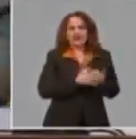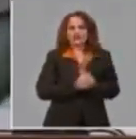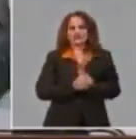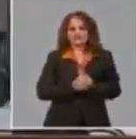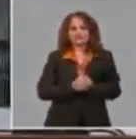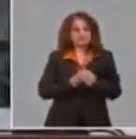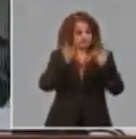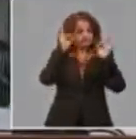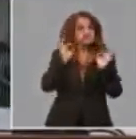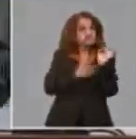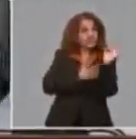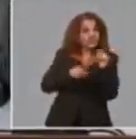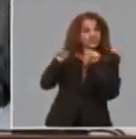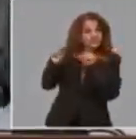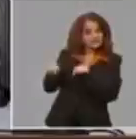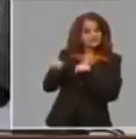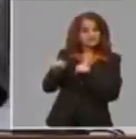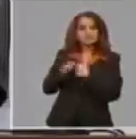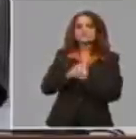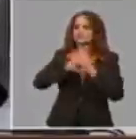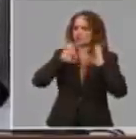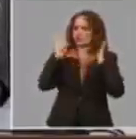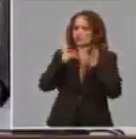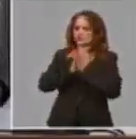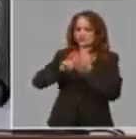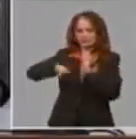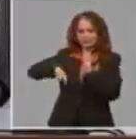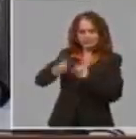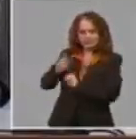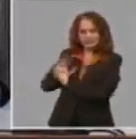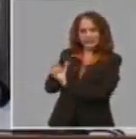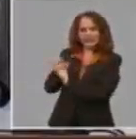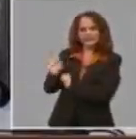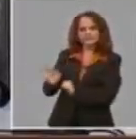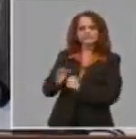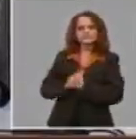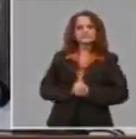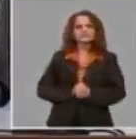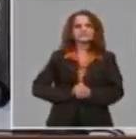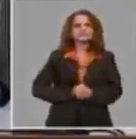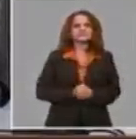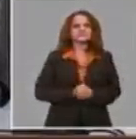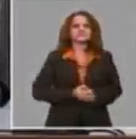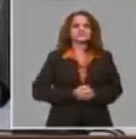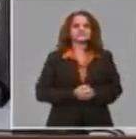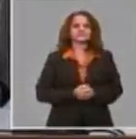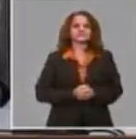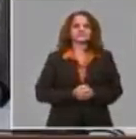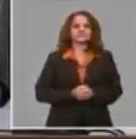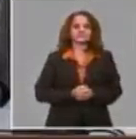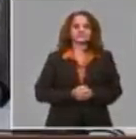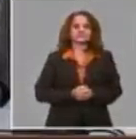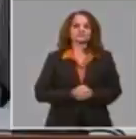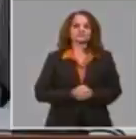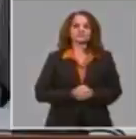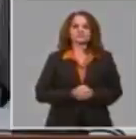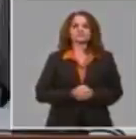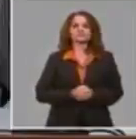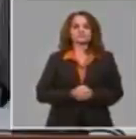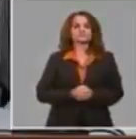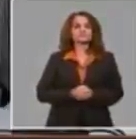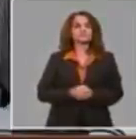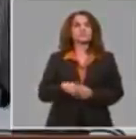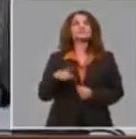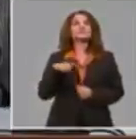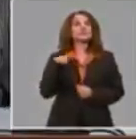realidades que tenemos vamos al frente y la vamos a enfrentar no noto como los que acaparan